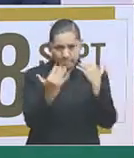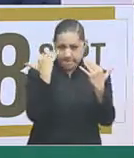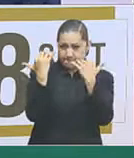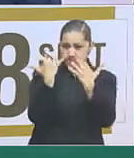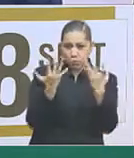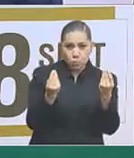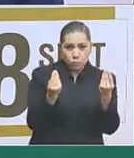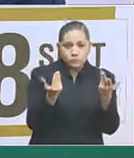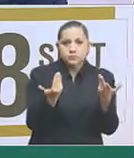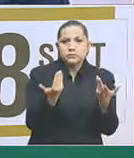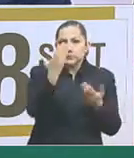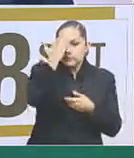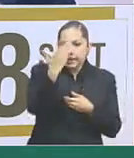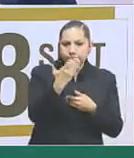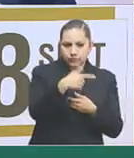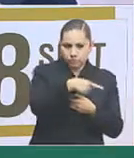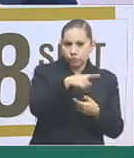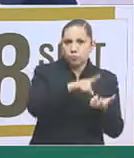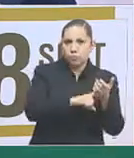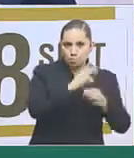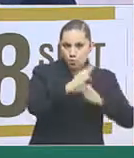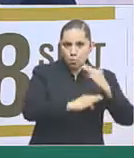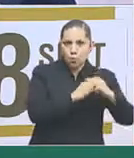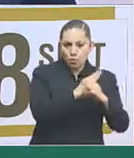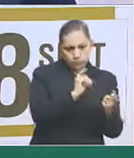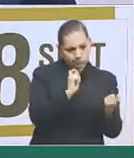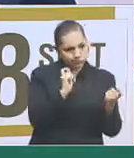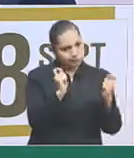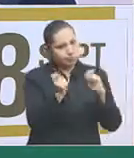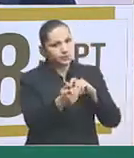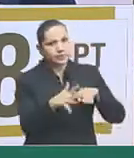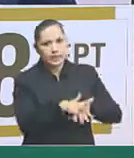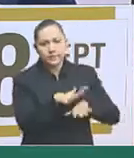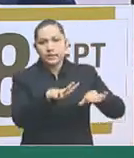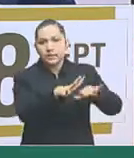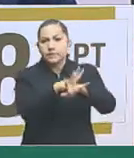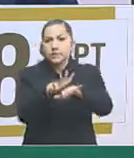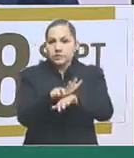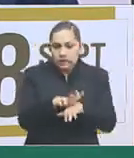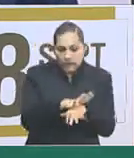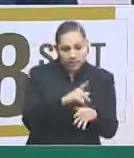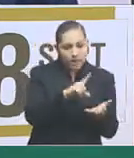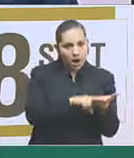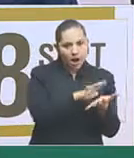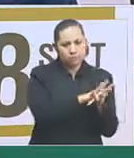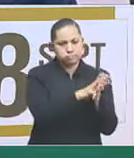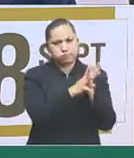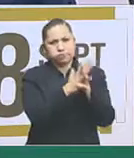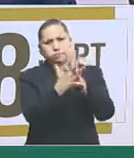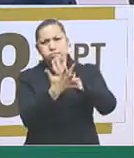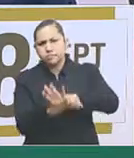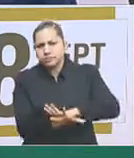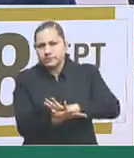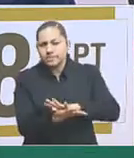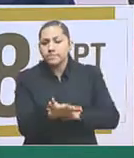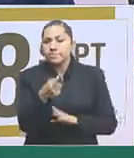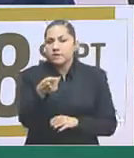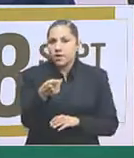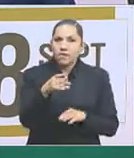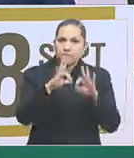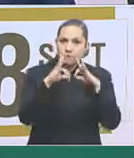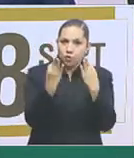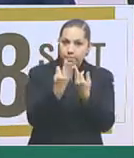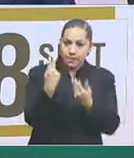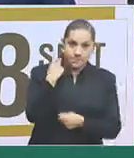whitman describe que la globalización digital y los cambios exponenciales tecnológicos están modificando la política